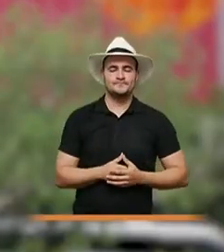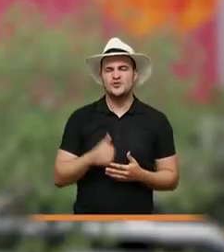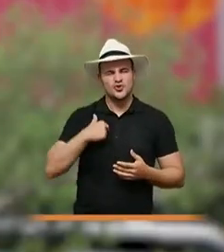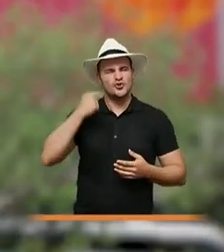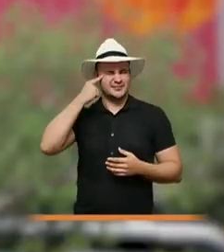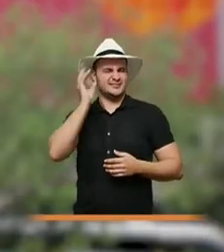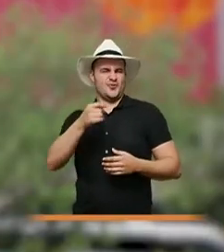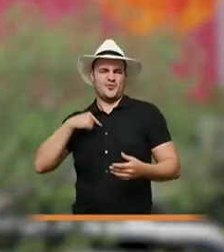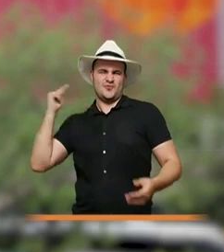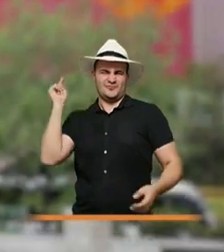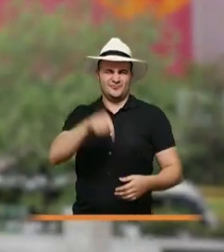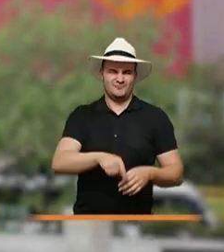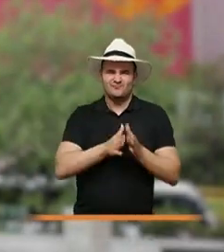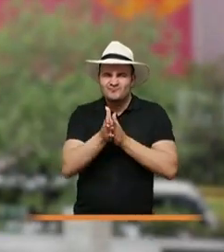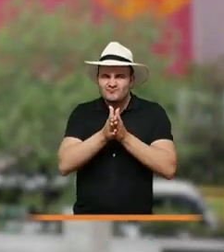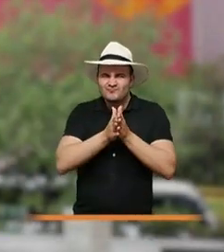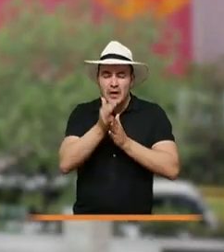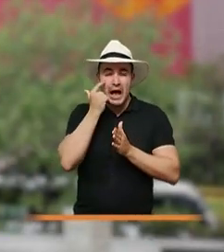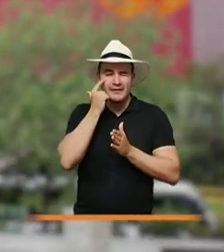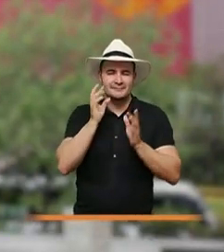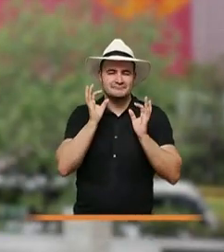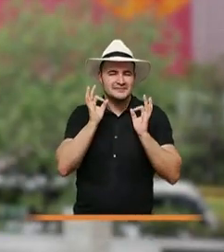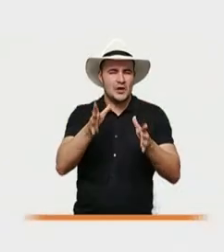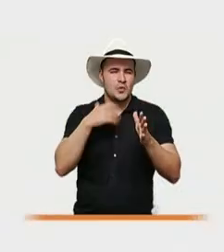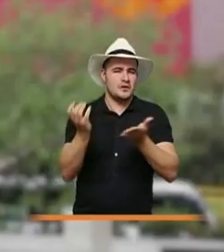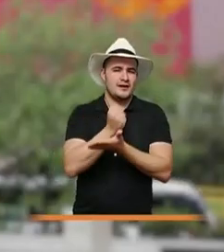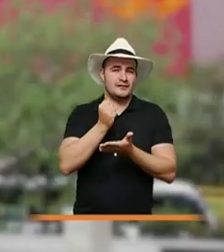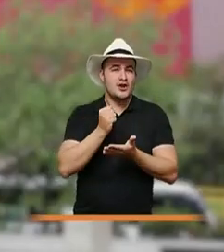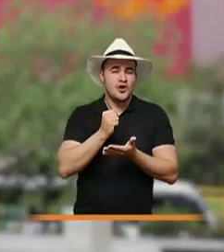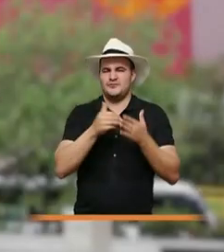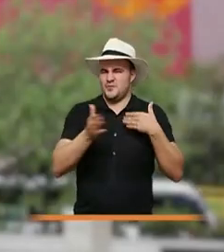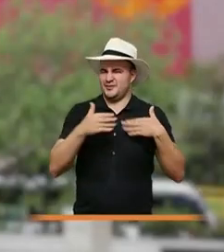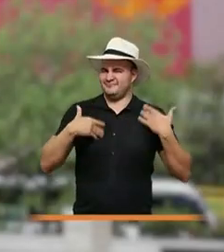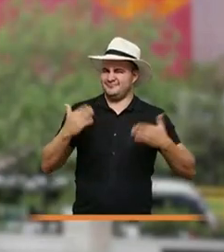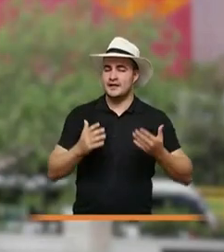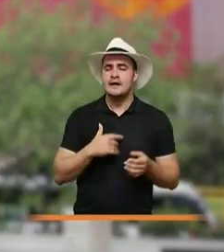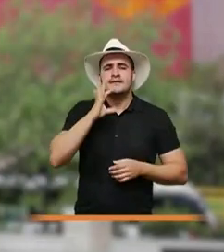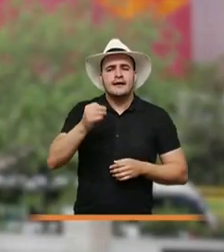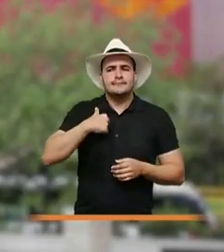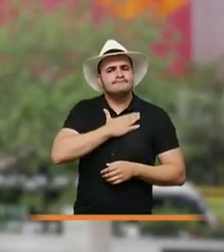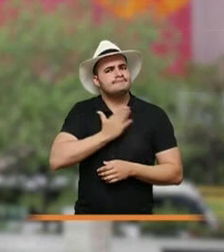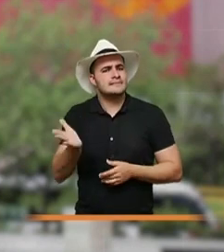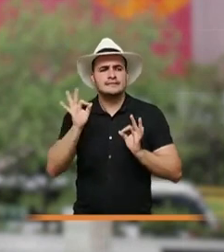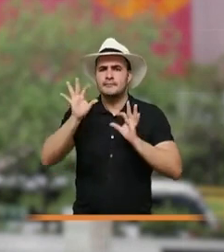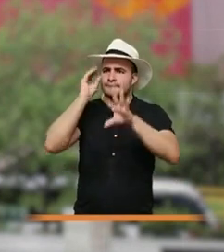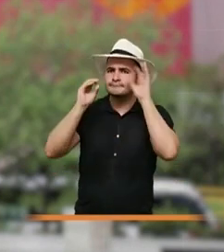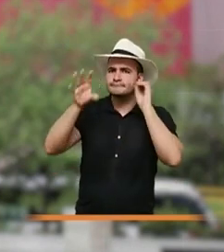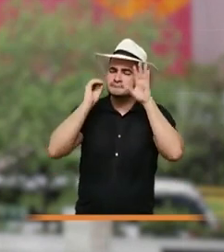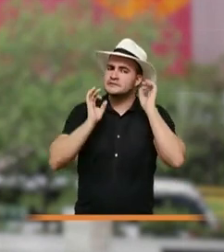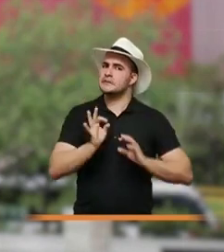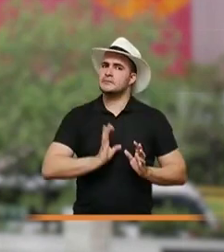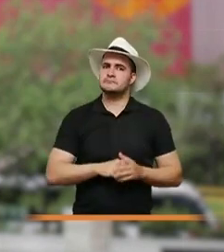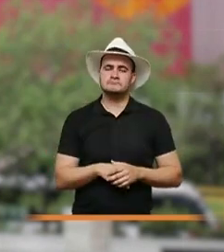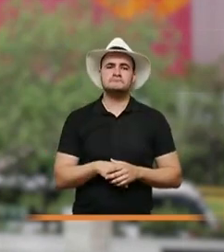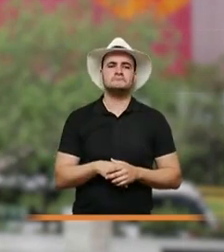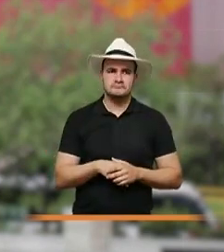venía sabía que iba a ser duro la sacamos por lo menos la liberamos estoy muy dado a aprender de todos piensa hacer